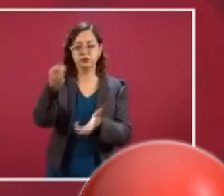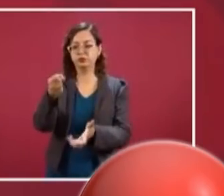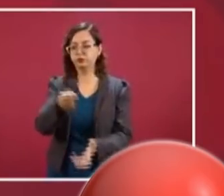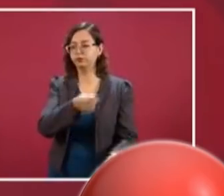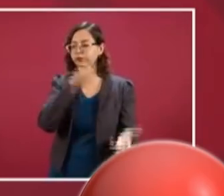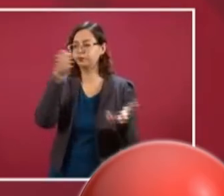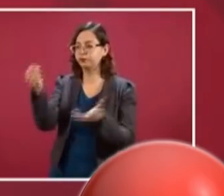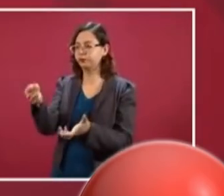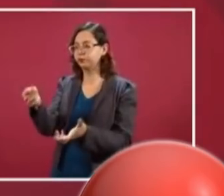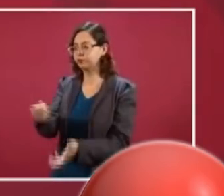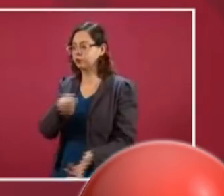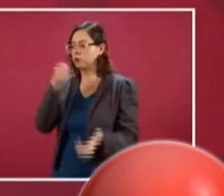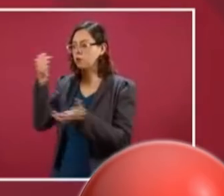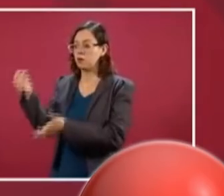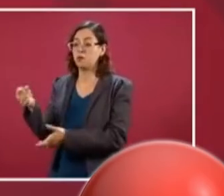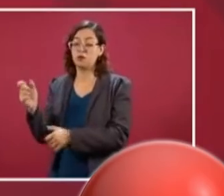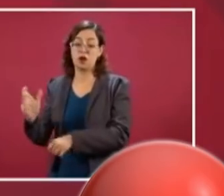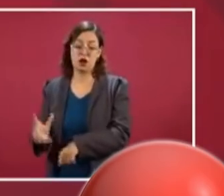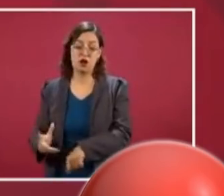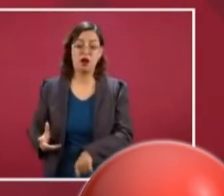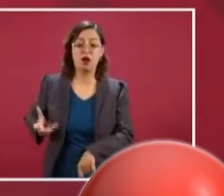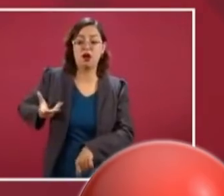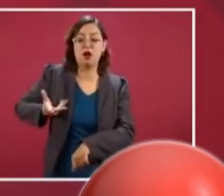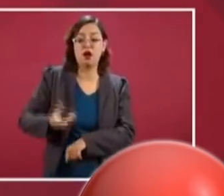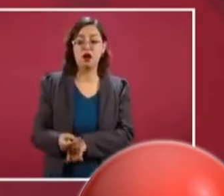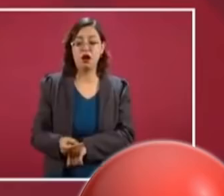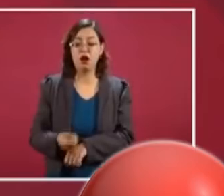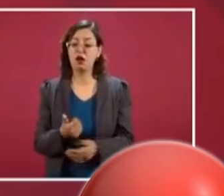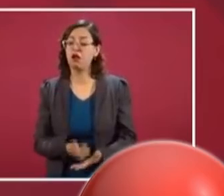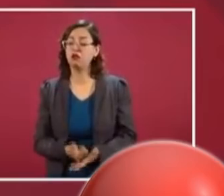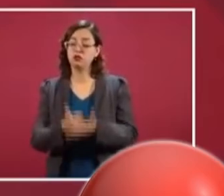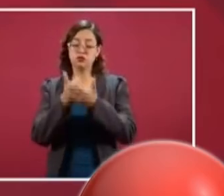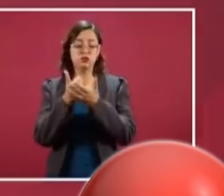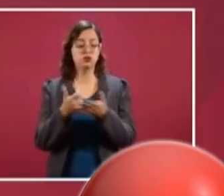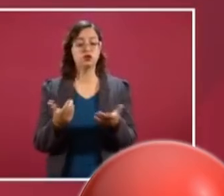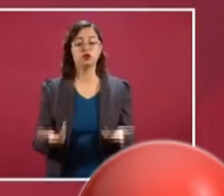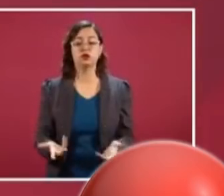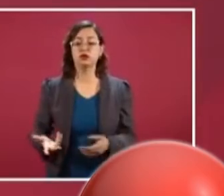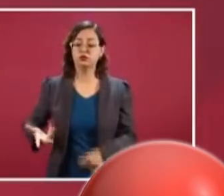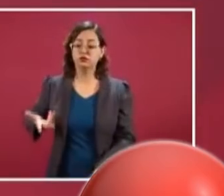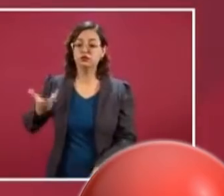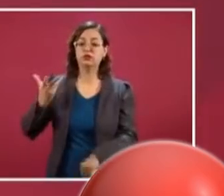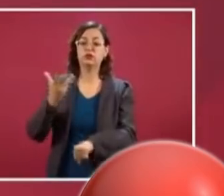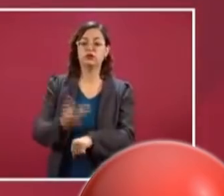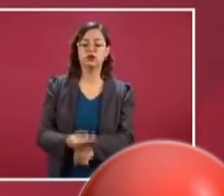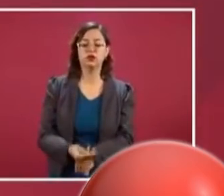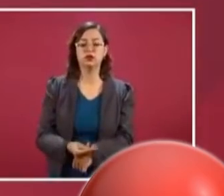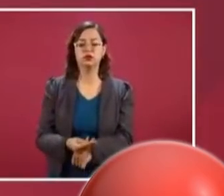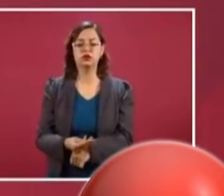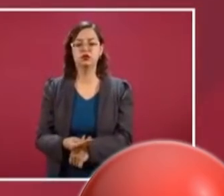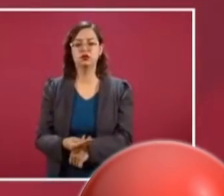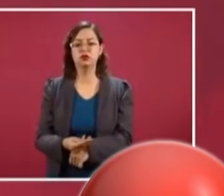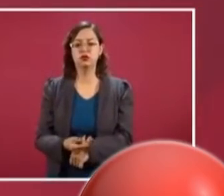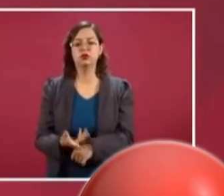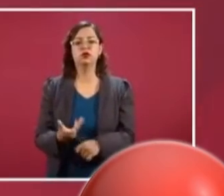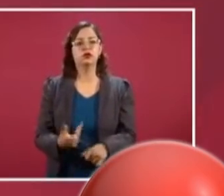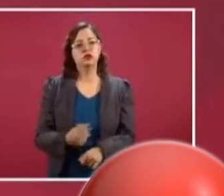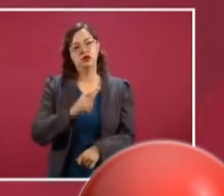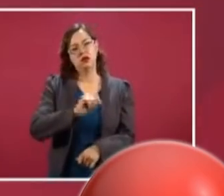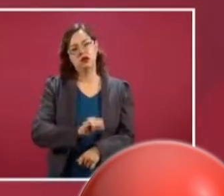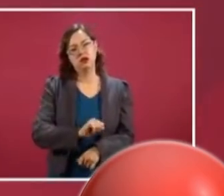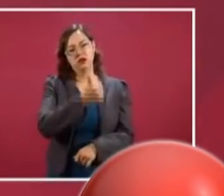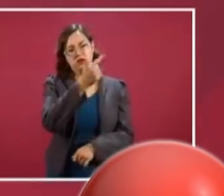con algo que ha ayudado mucho. Están creciendo las